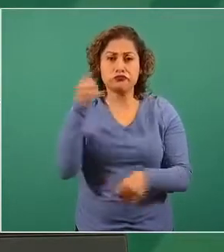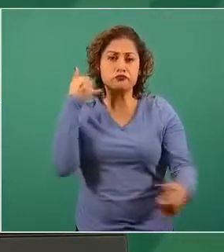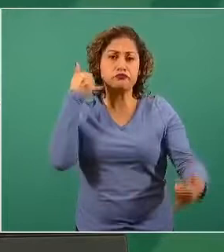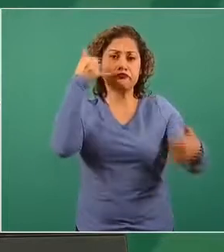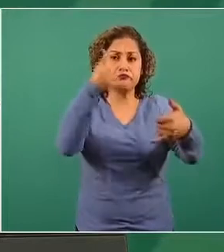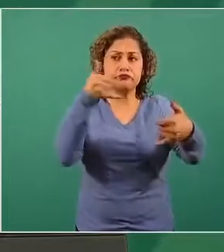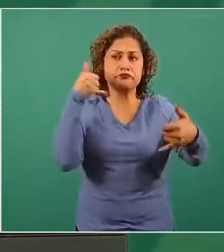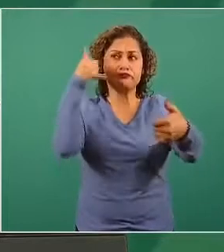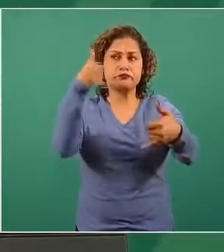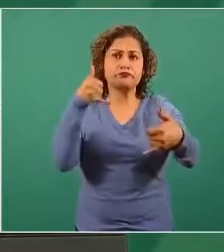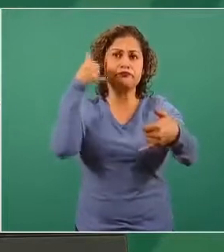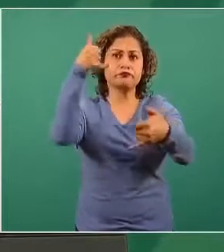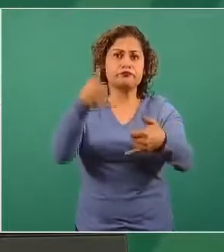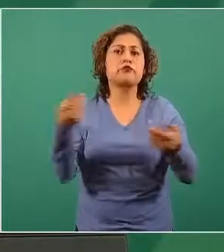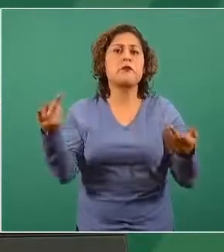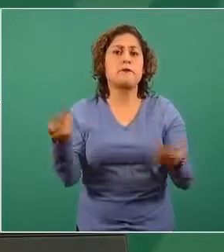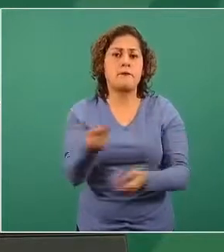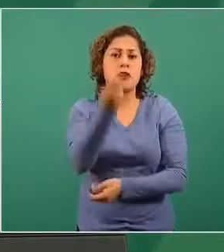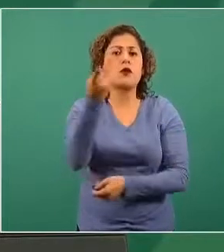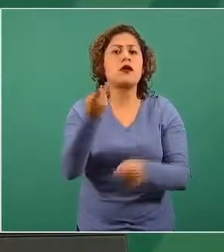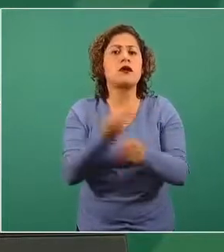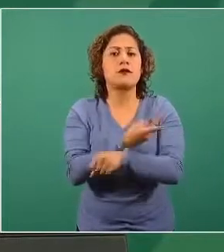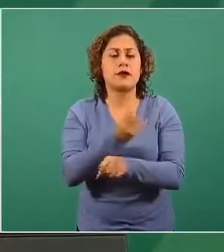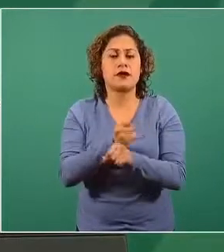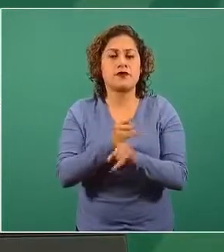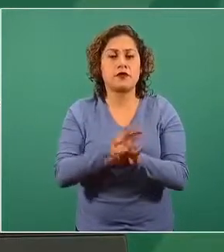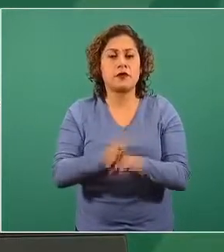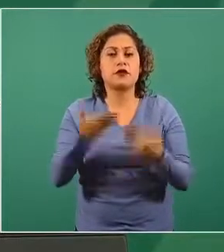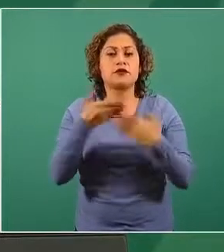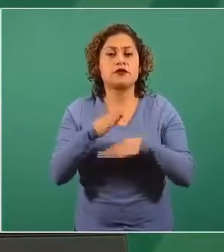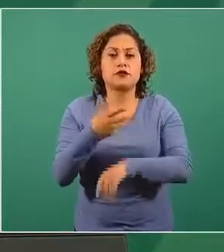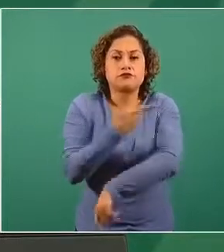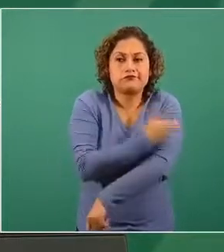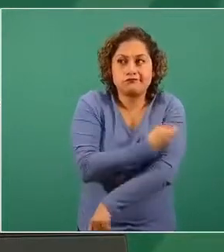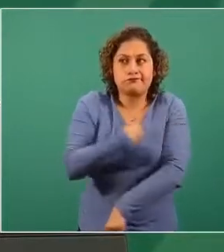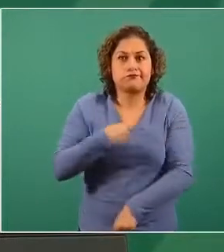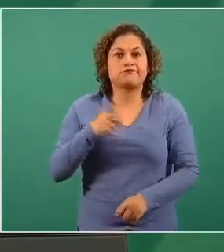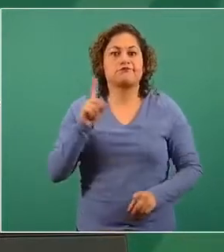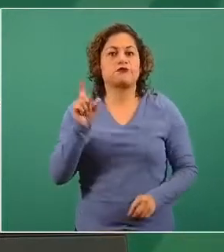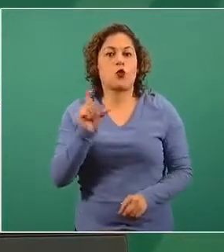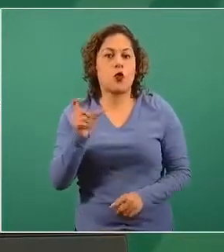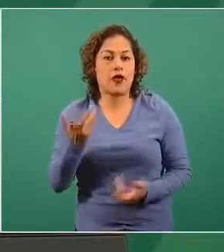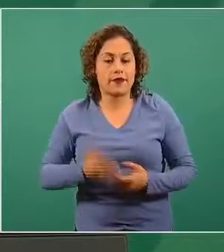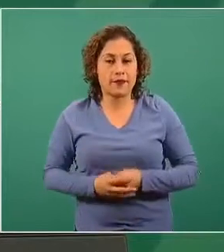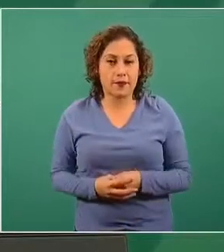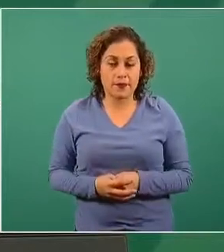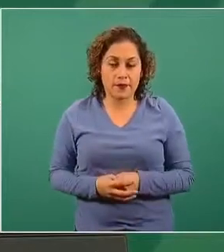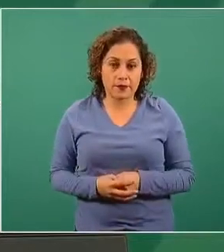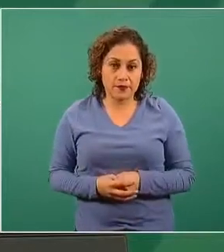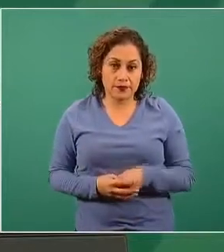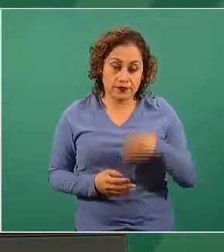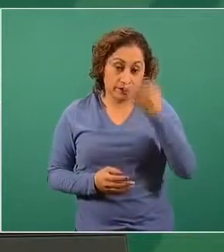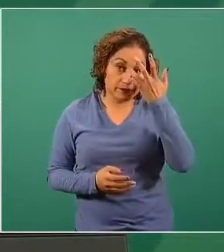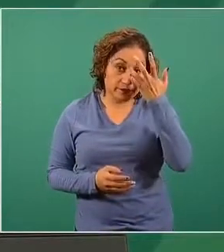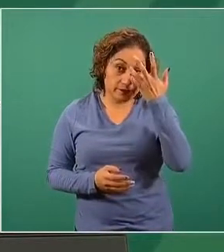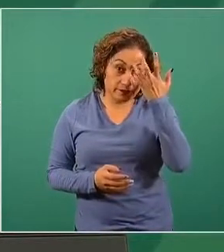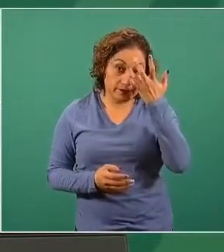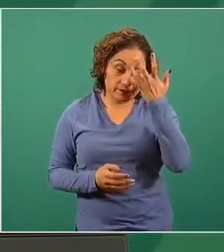para saber si ya tienen información sobre la estrategia operativa de vacunación,